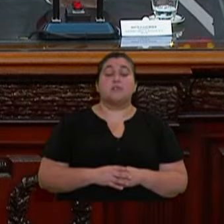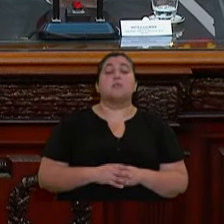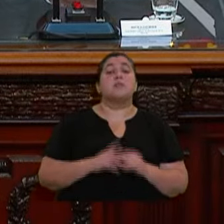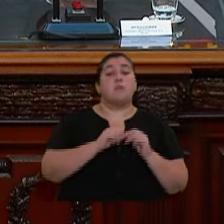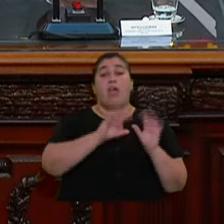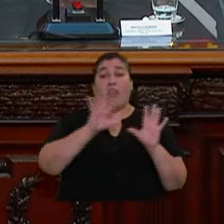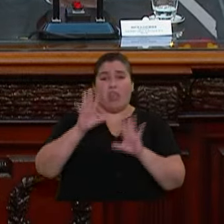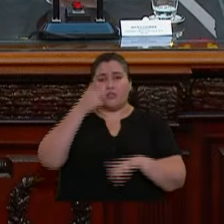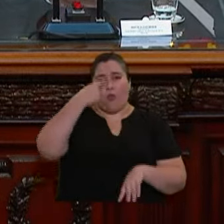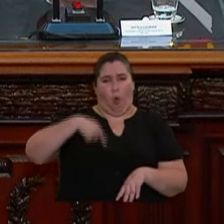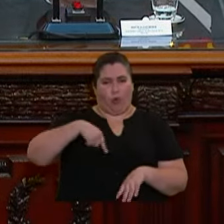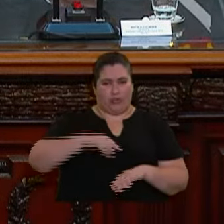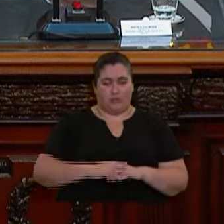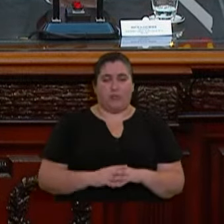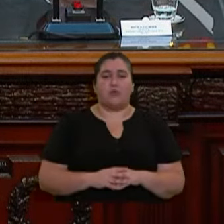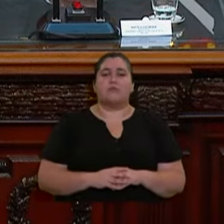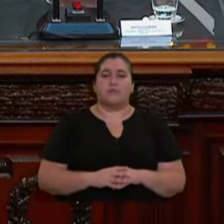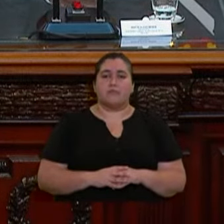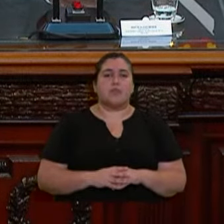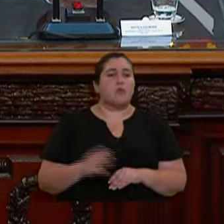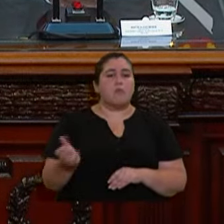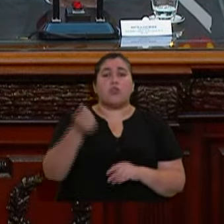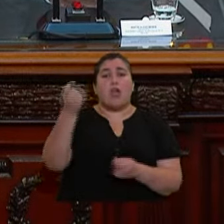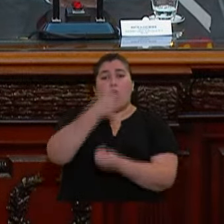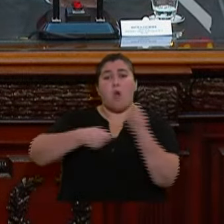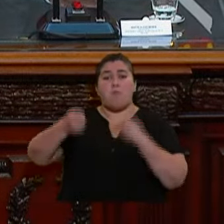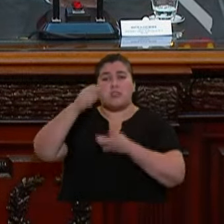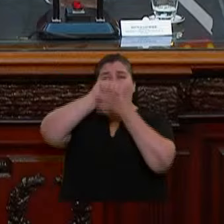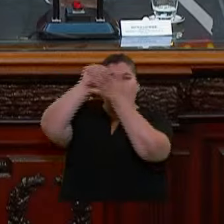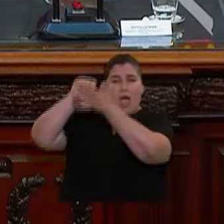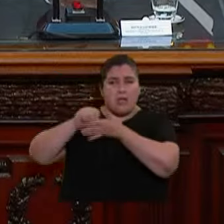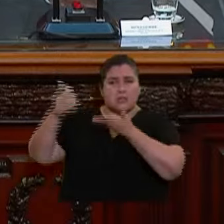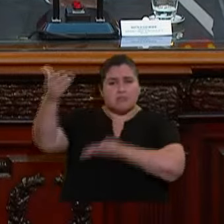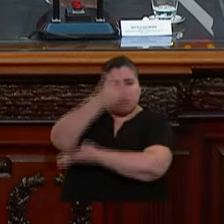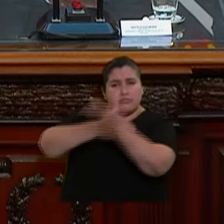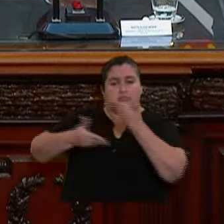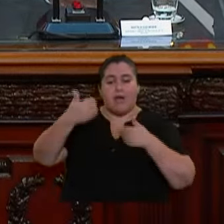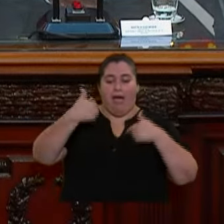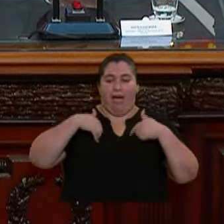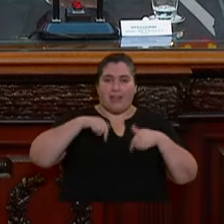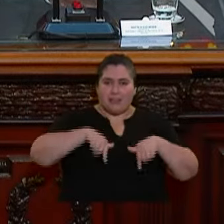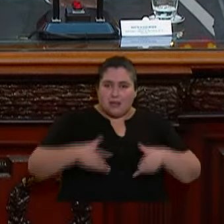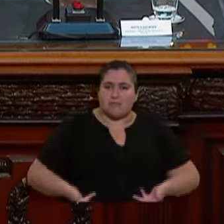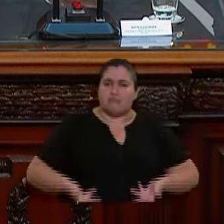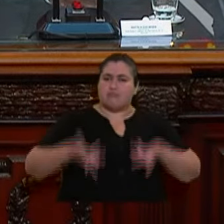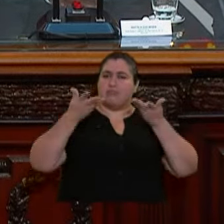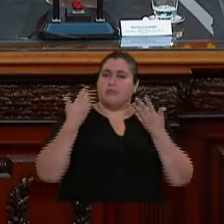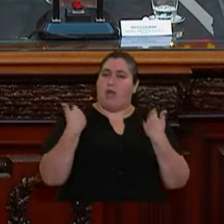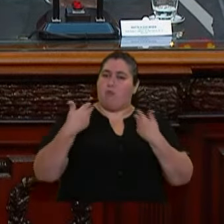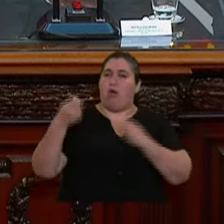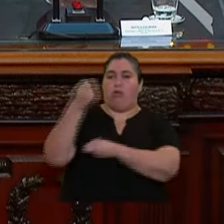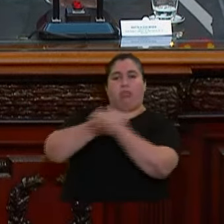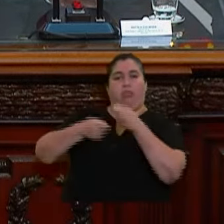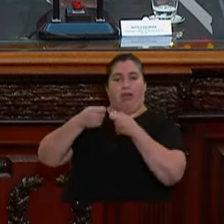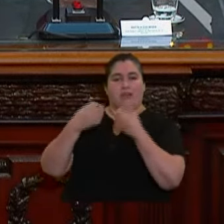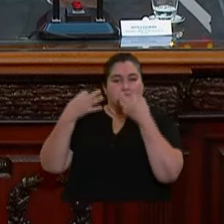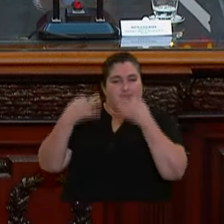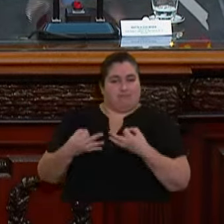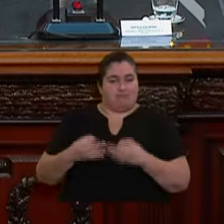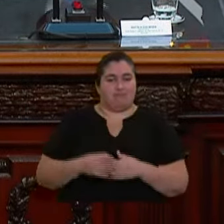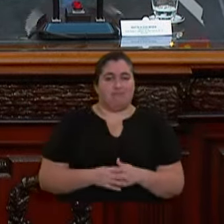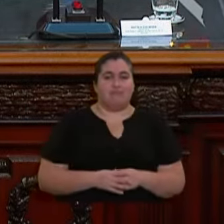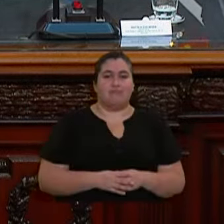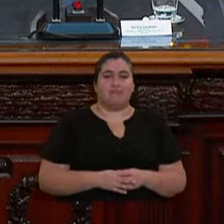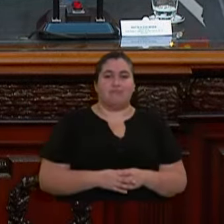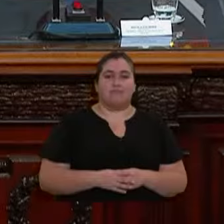10. Y por último, la apertura del comercio internacional de manera que la Argentina vuelva a ser un protagonista del mercado global.